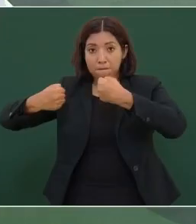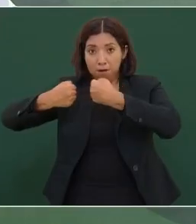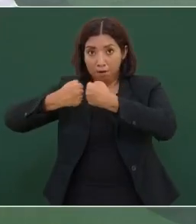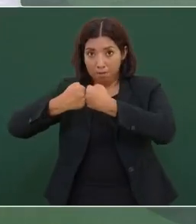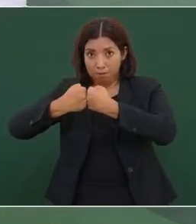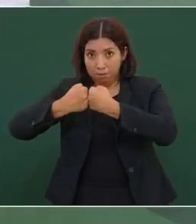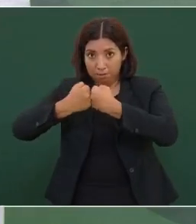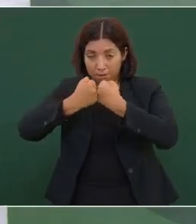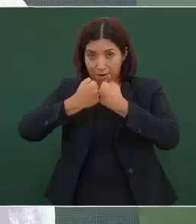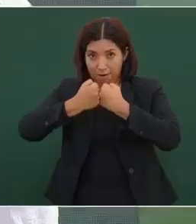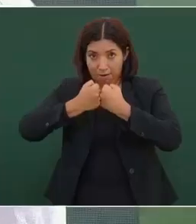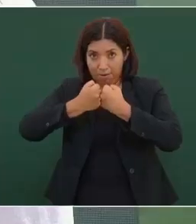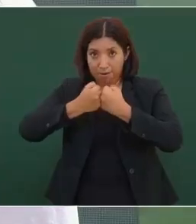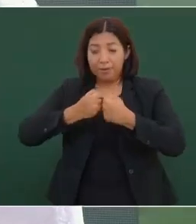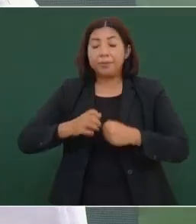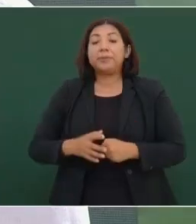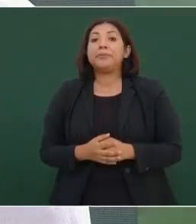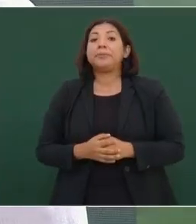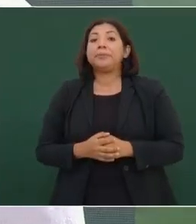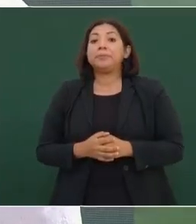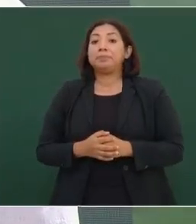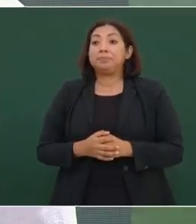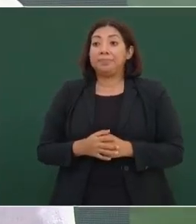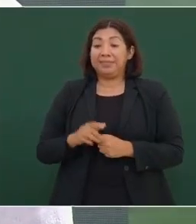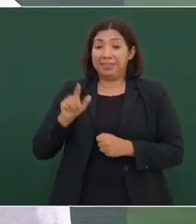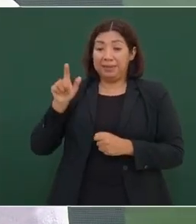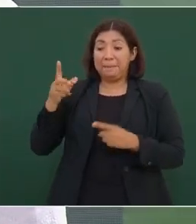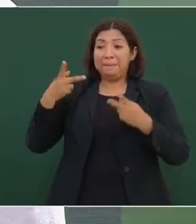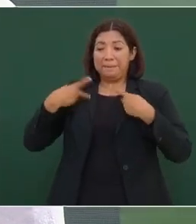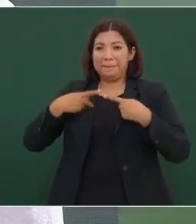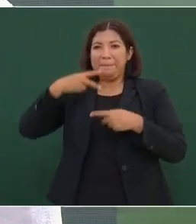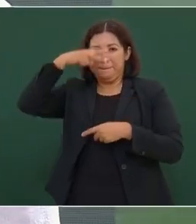envían remesas a sus familiares,